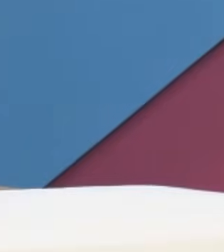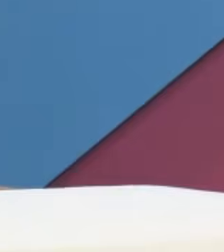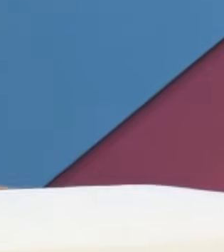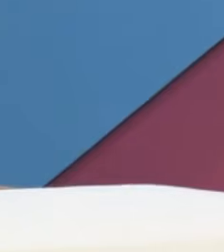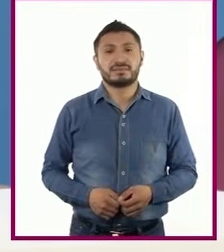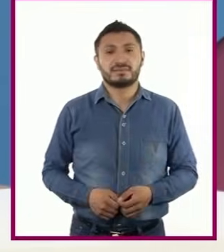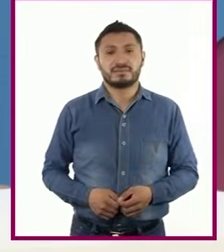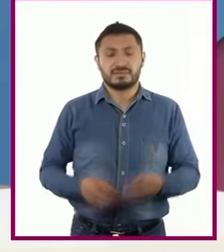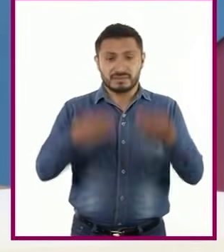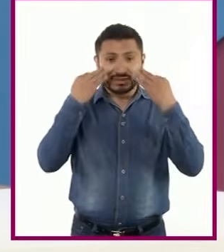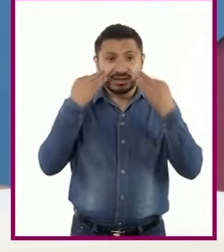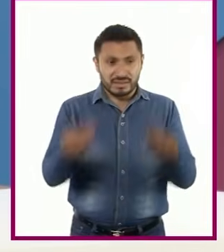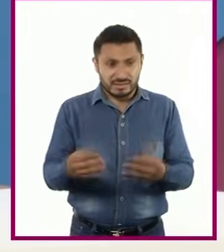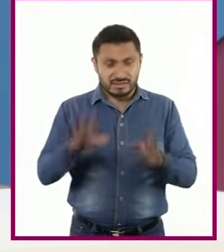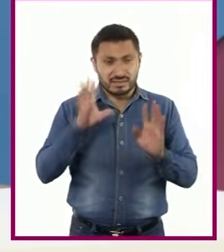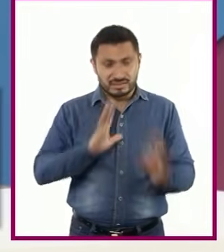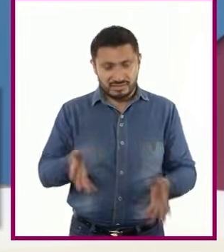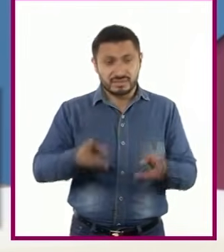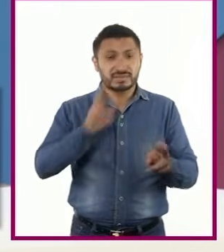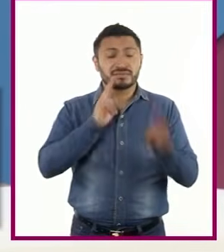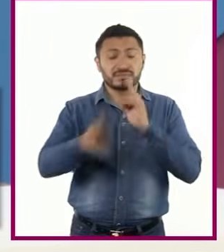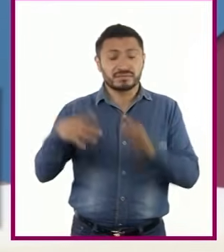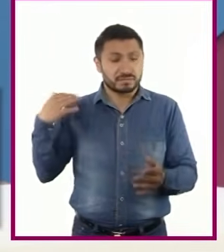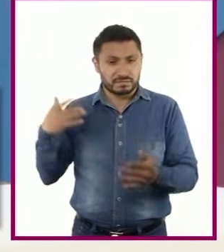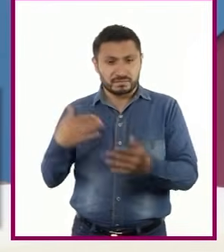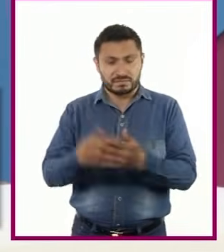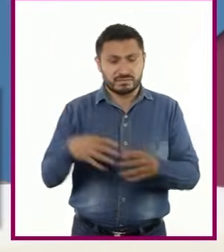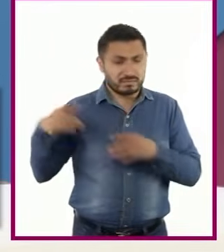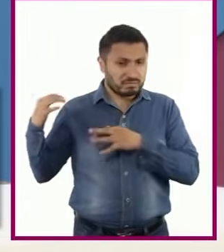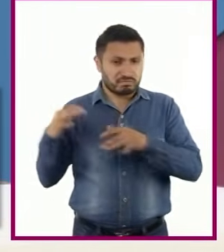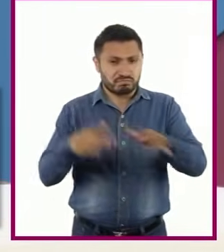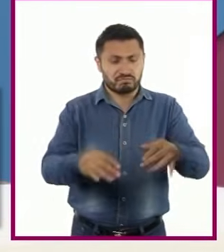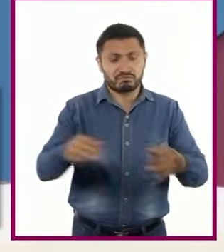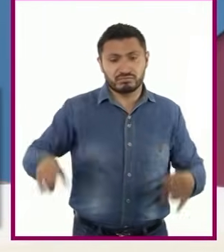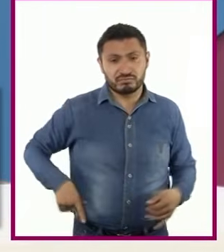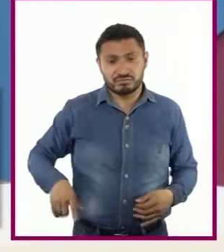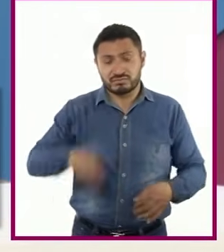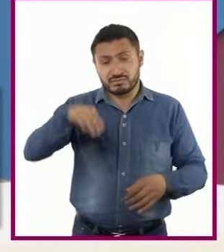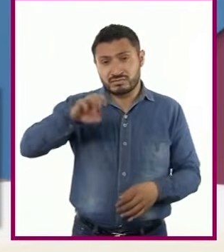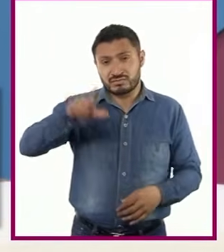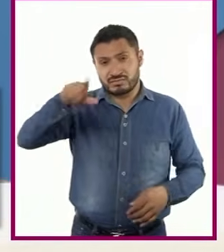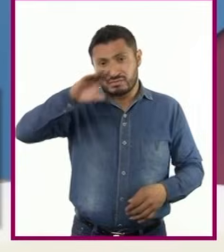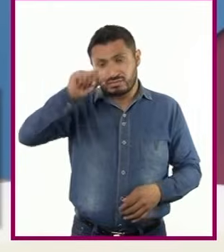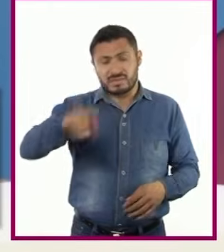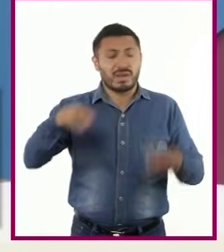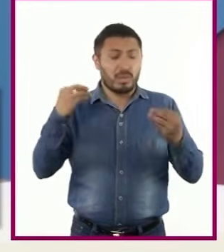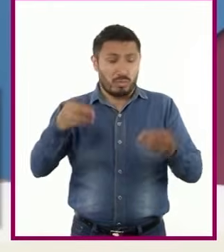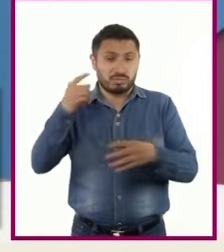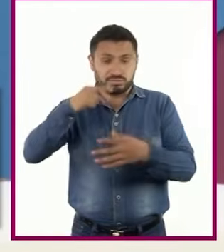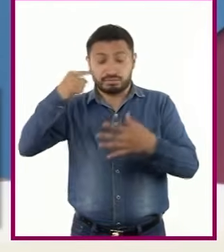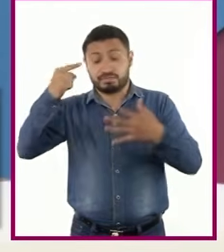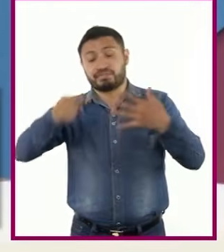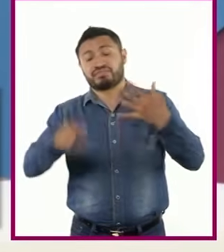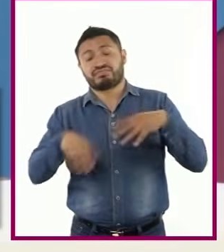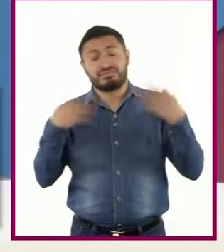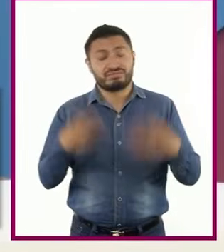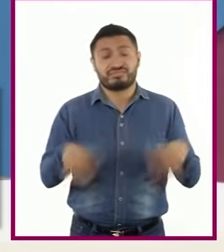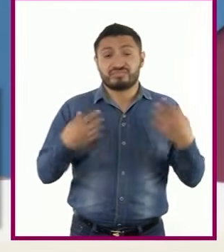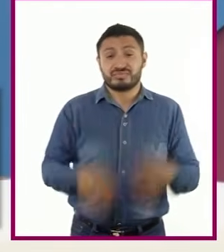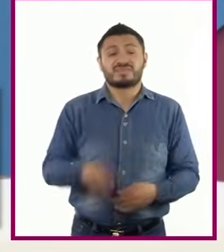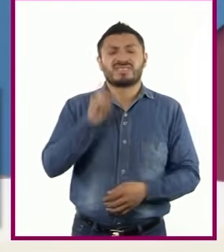Como vimos a lo largo del noticiero, la conquista del Imperio Mexica fue multifactorial, es